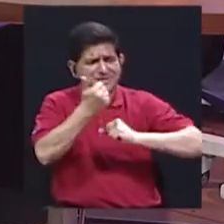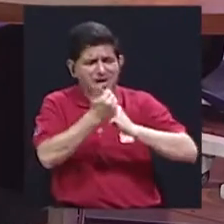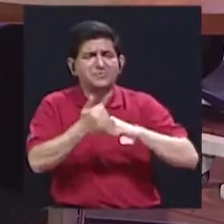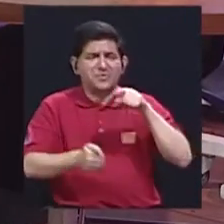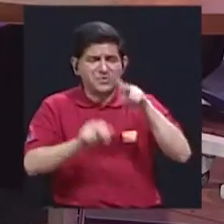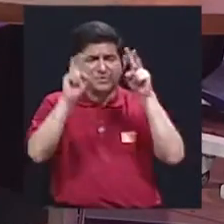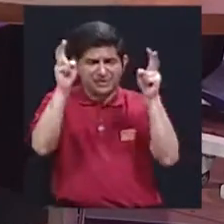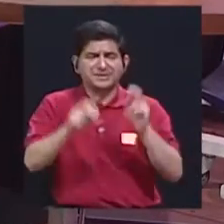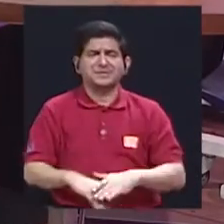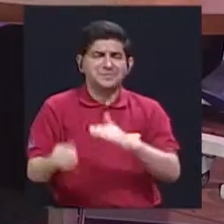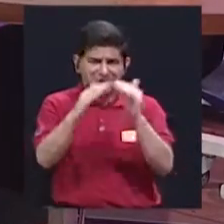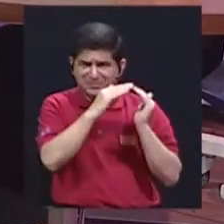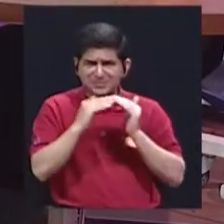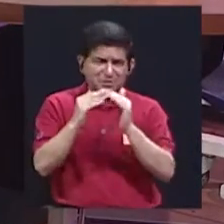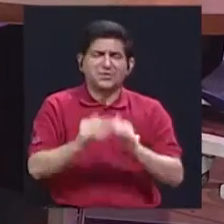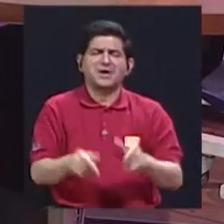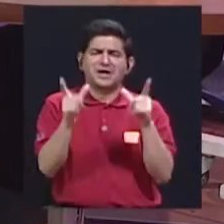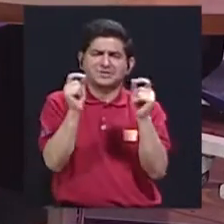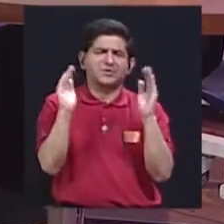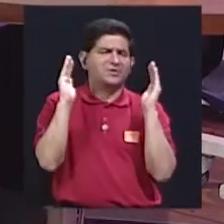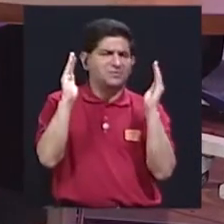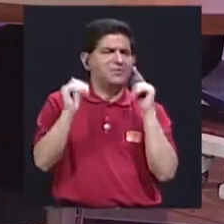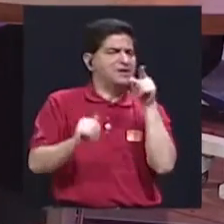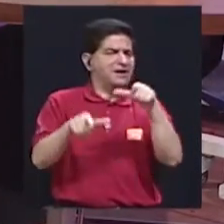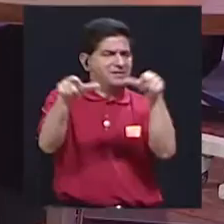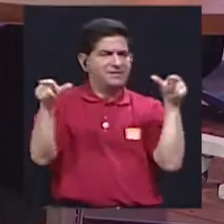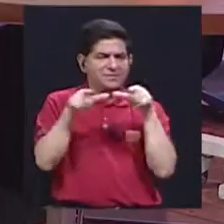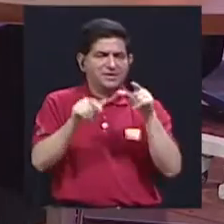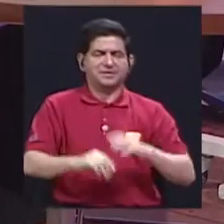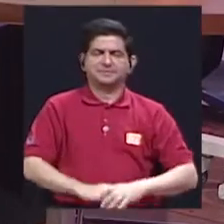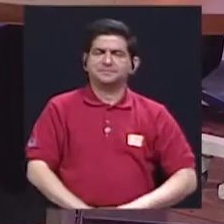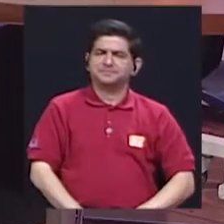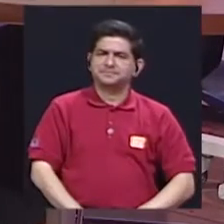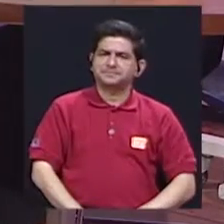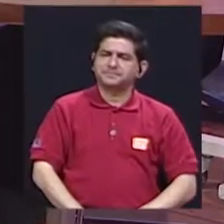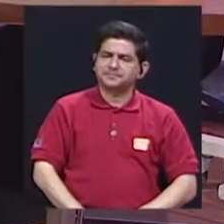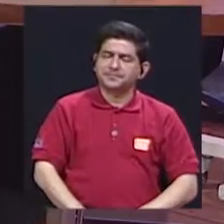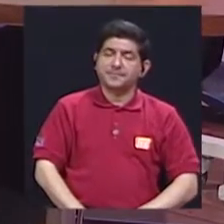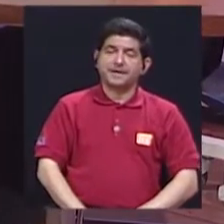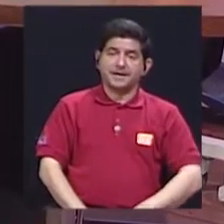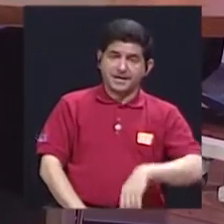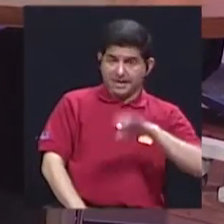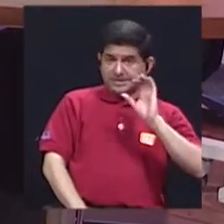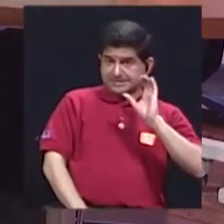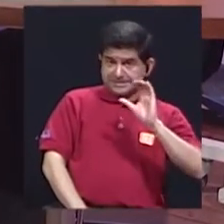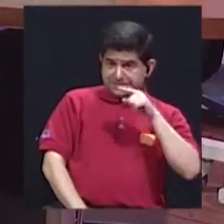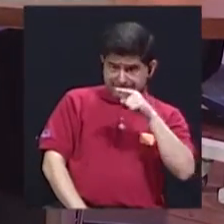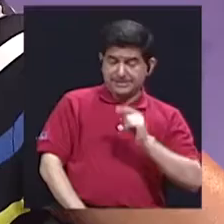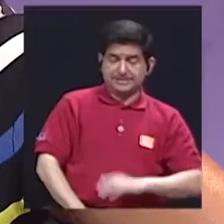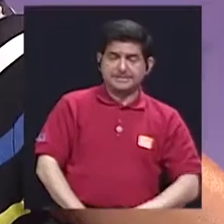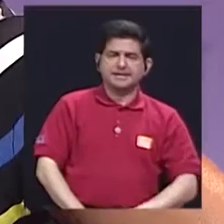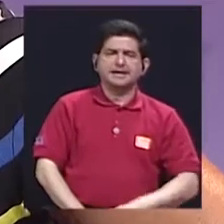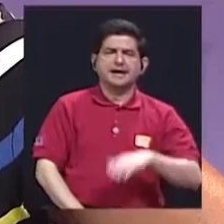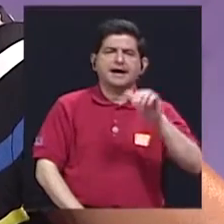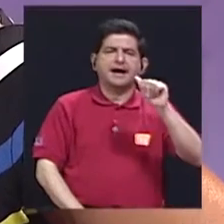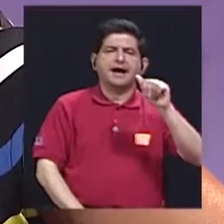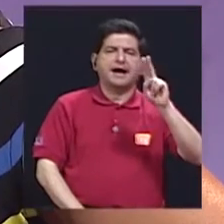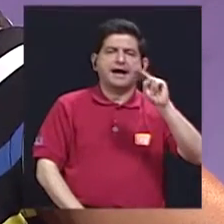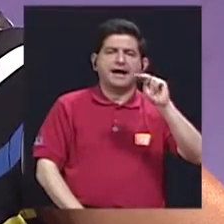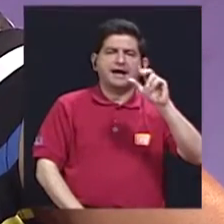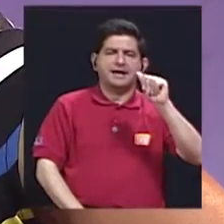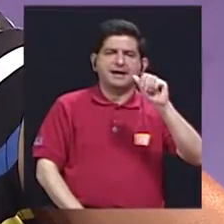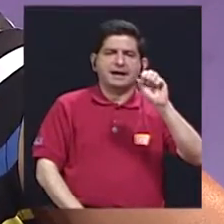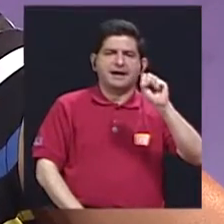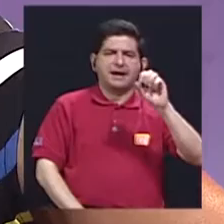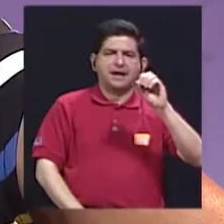este sentido porque la población de cáncer es muy grande allá cintia a las obi él ya